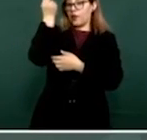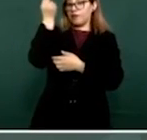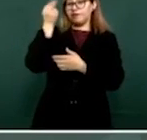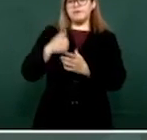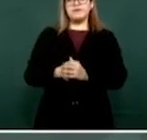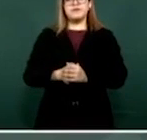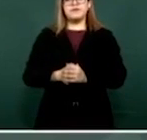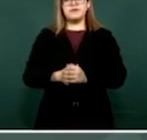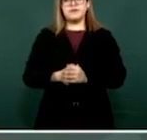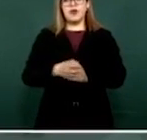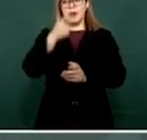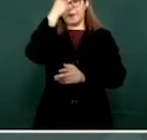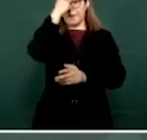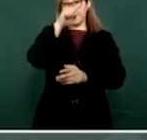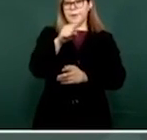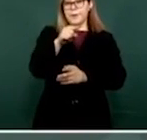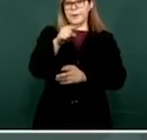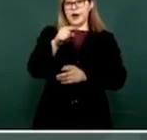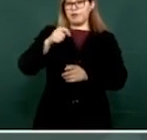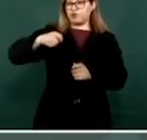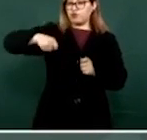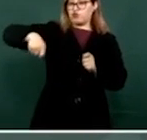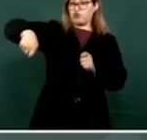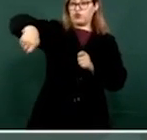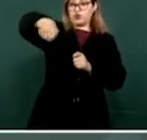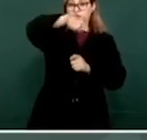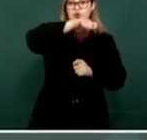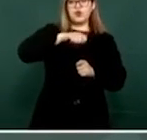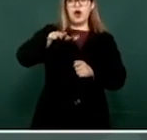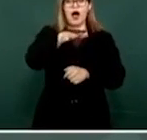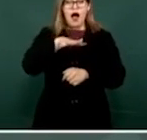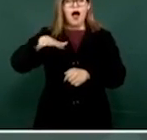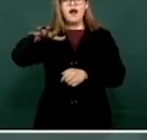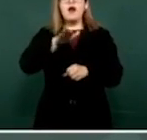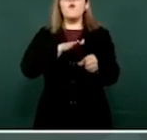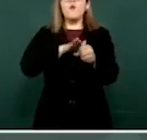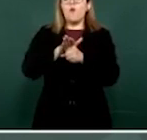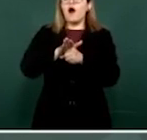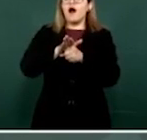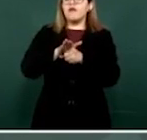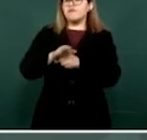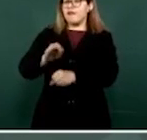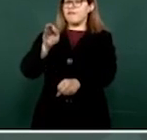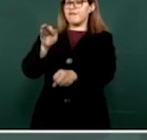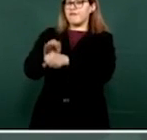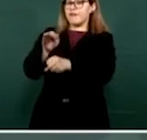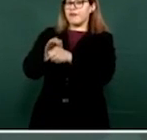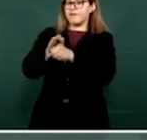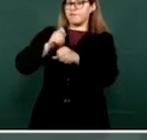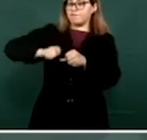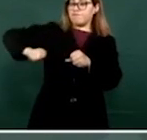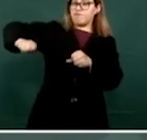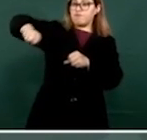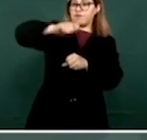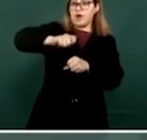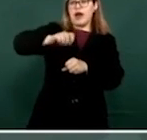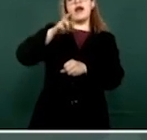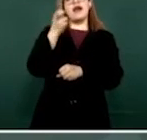para delimitar el área que se va a proteger. y fue un compromiso que hicimos.